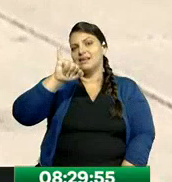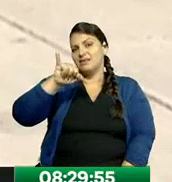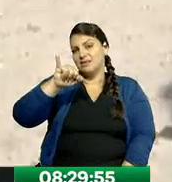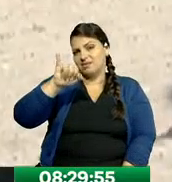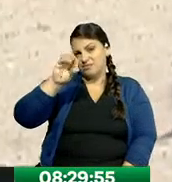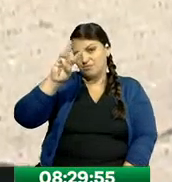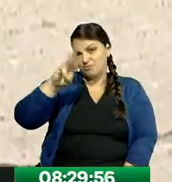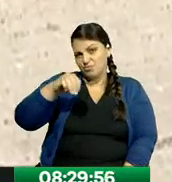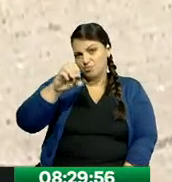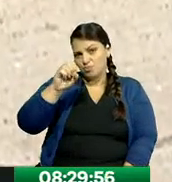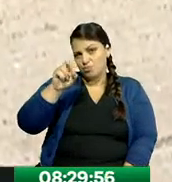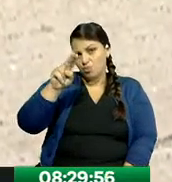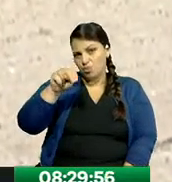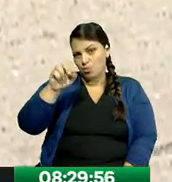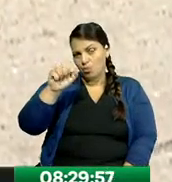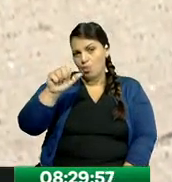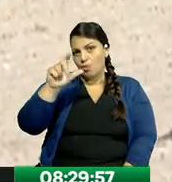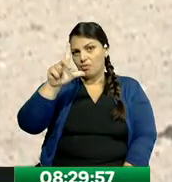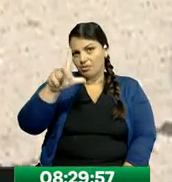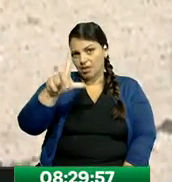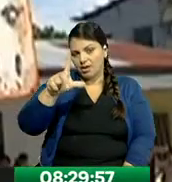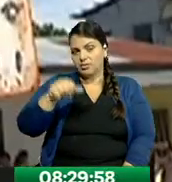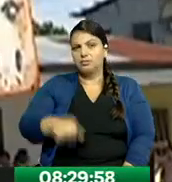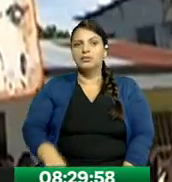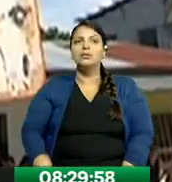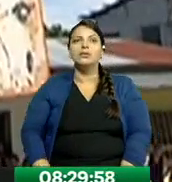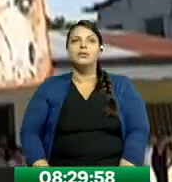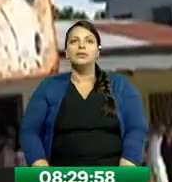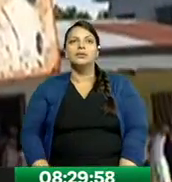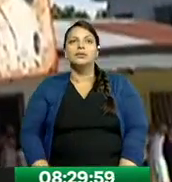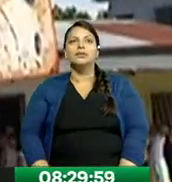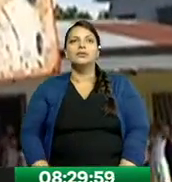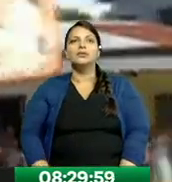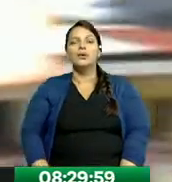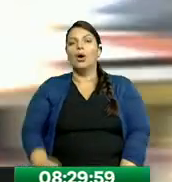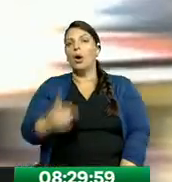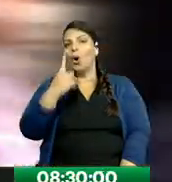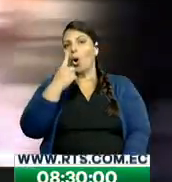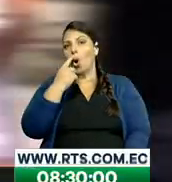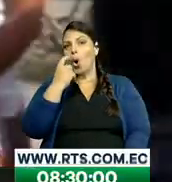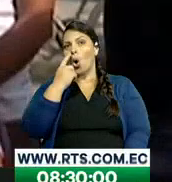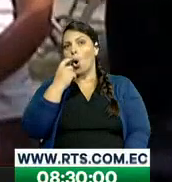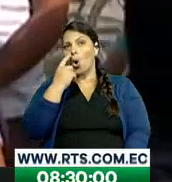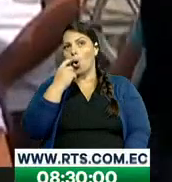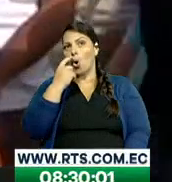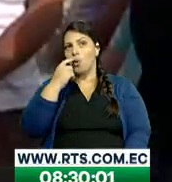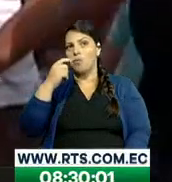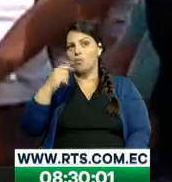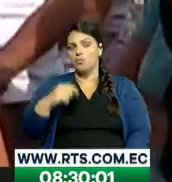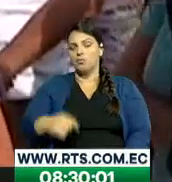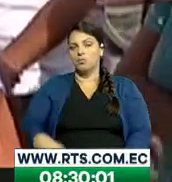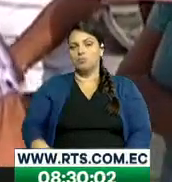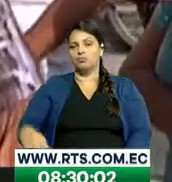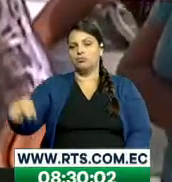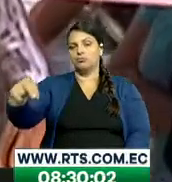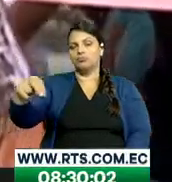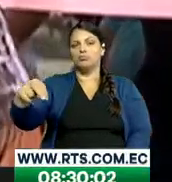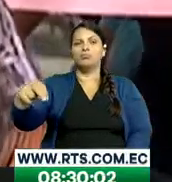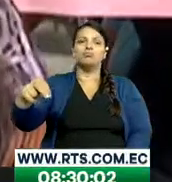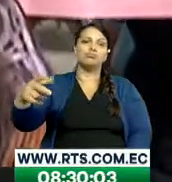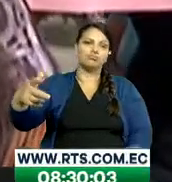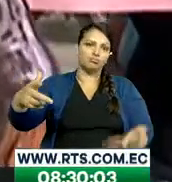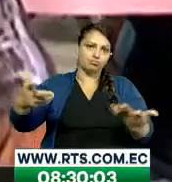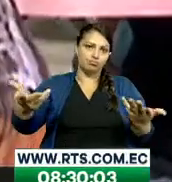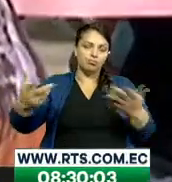pocos días, luego de que un vehículo atropellara a uno de sus habitantes. La persona que impactó a mi hijo en la moto, en el